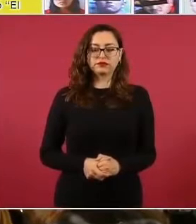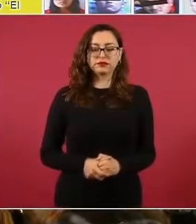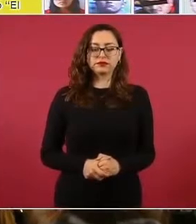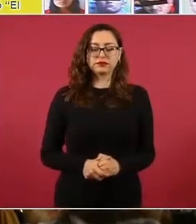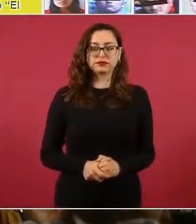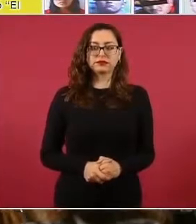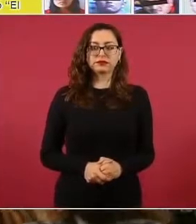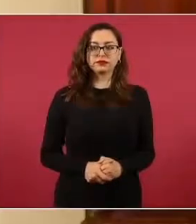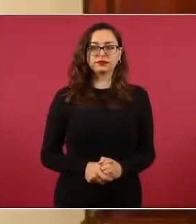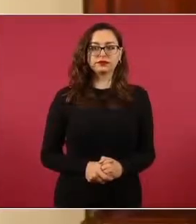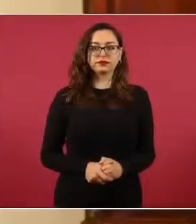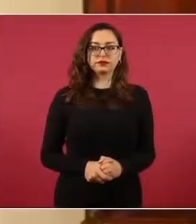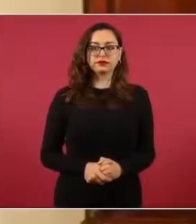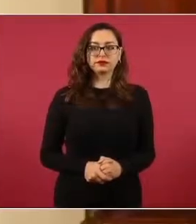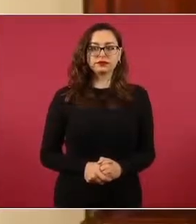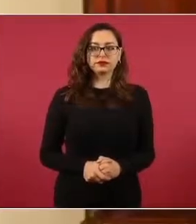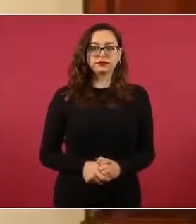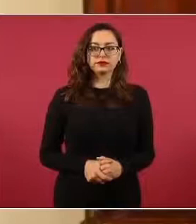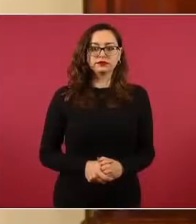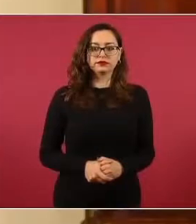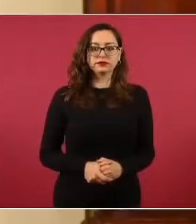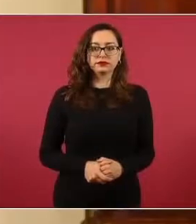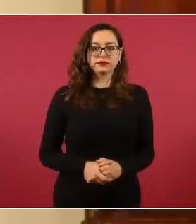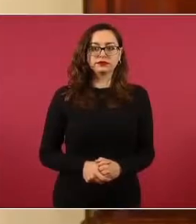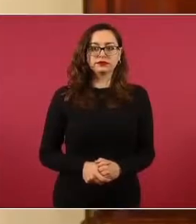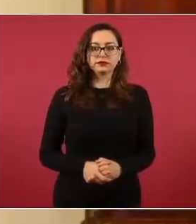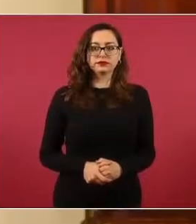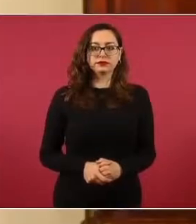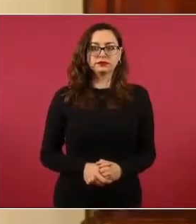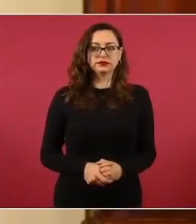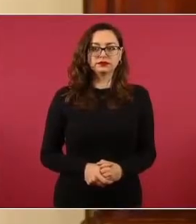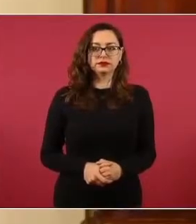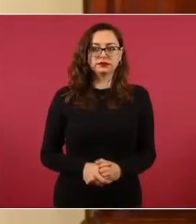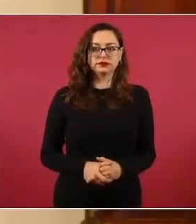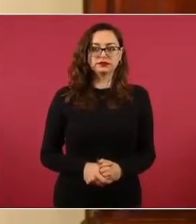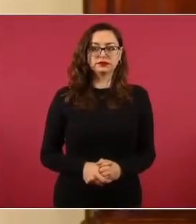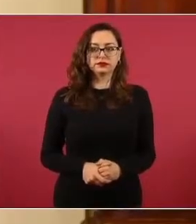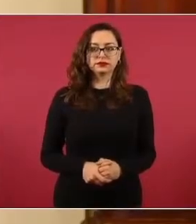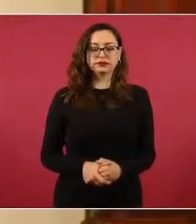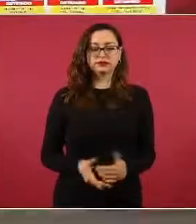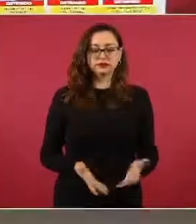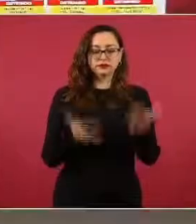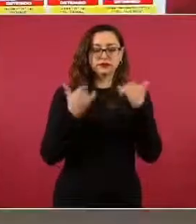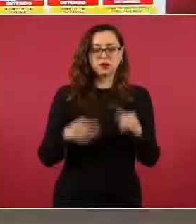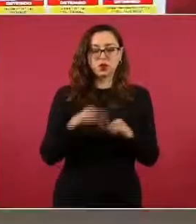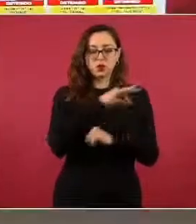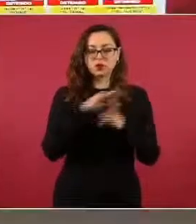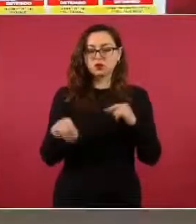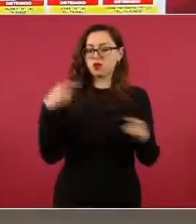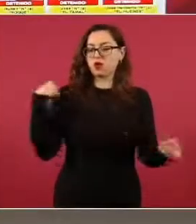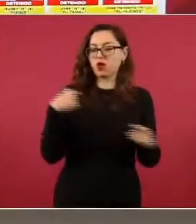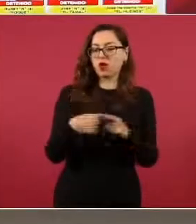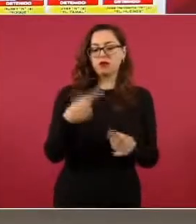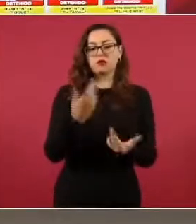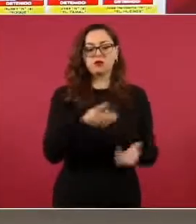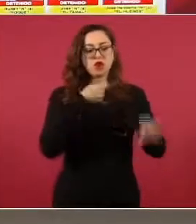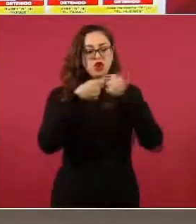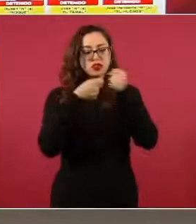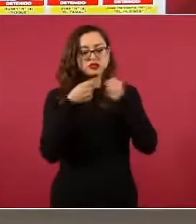las acciones que se llevan a cabo para detener a quienes asesinaron en el presente año a